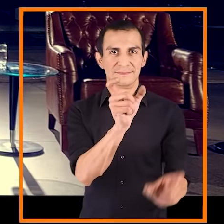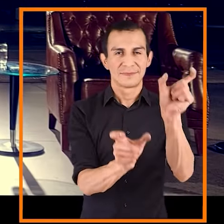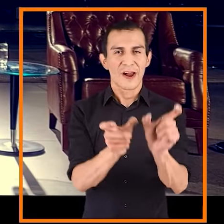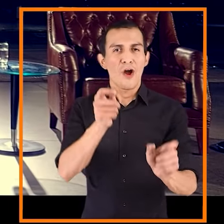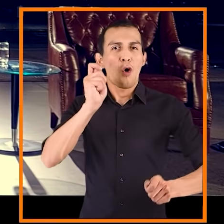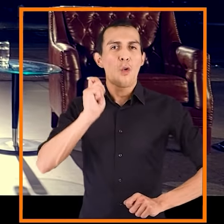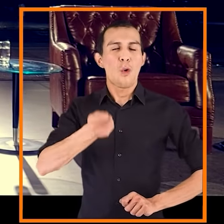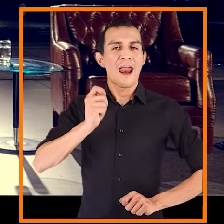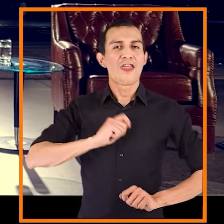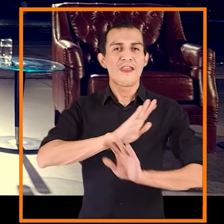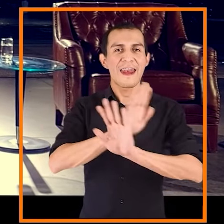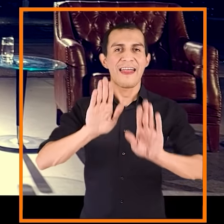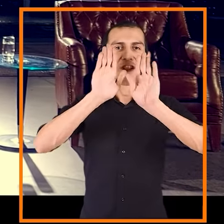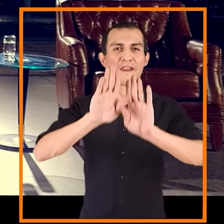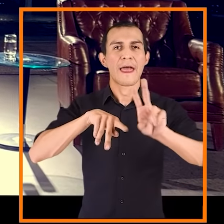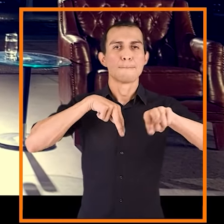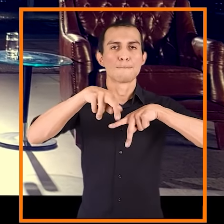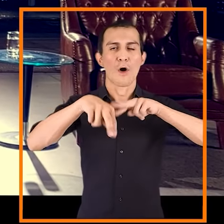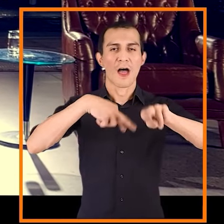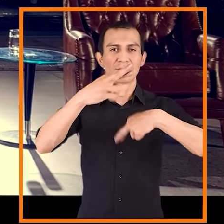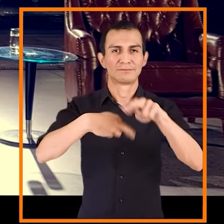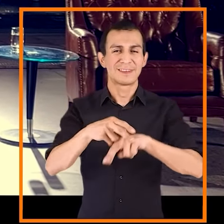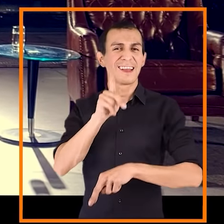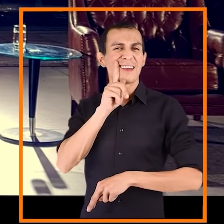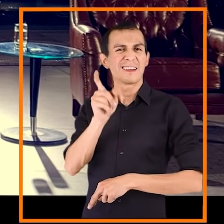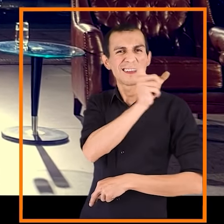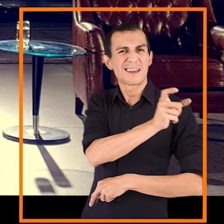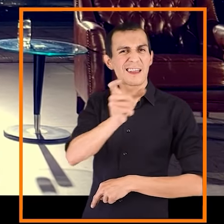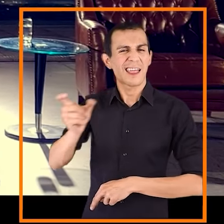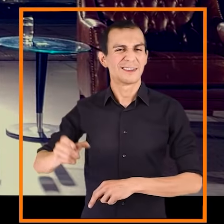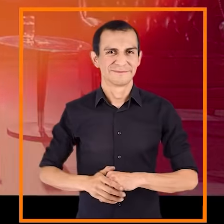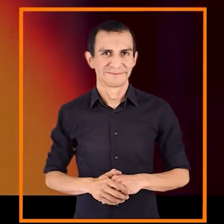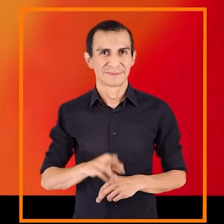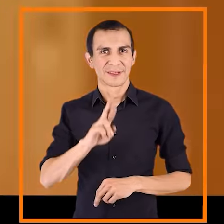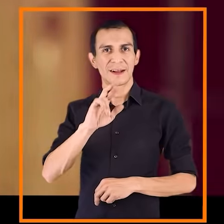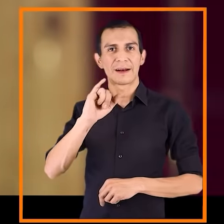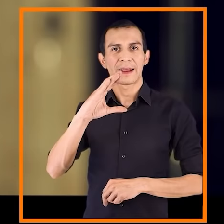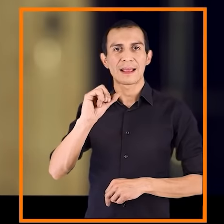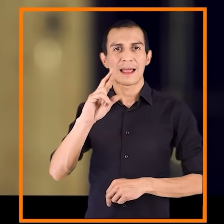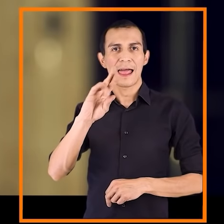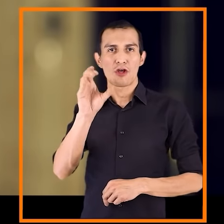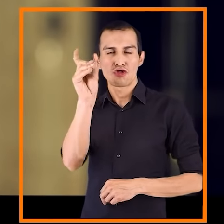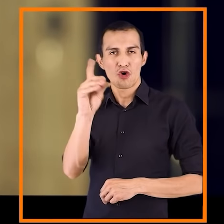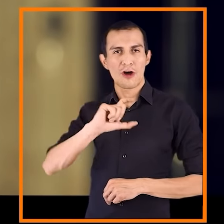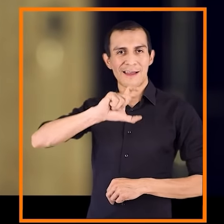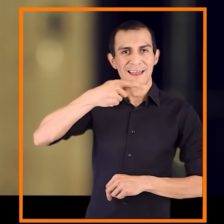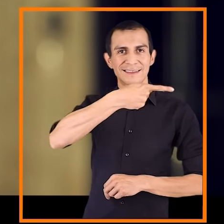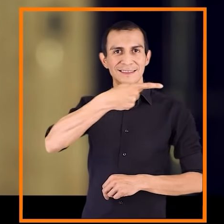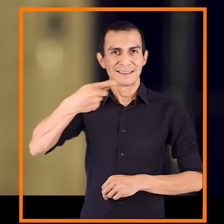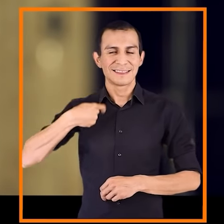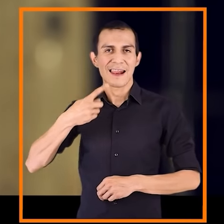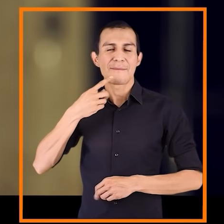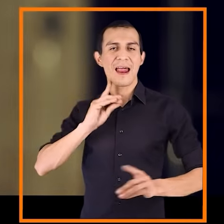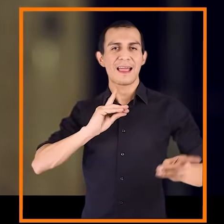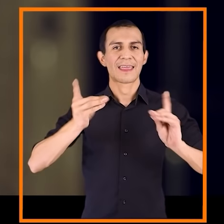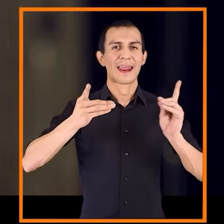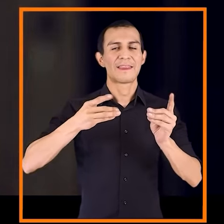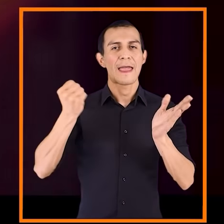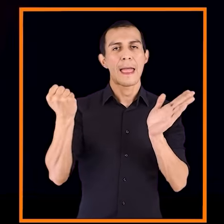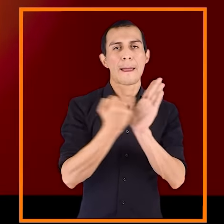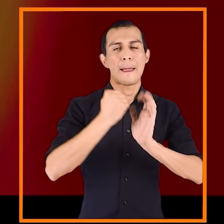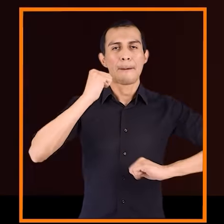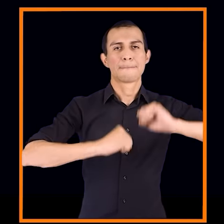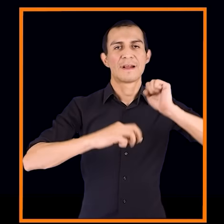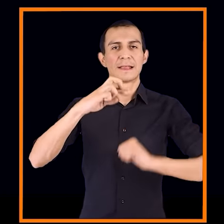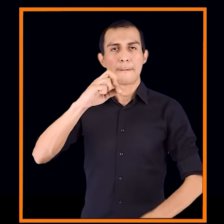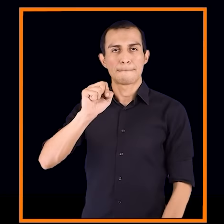El jurado de Nada nos detiene Moda Circular está compuesto por Ricardo Bennett, G100 y gerente de